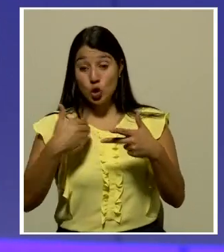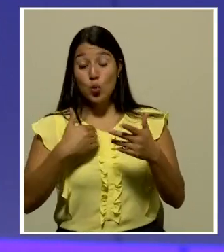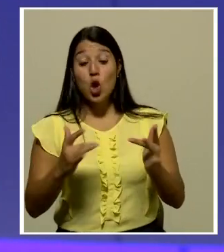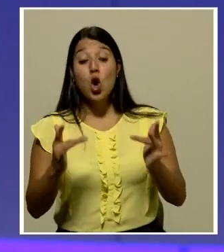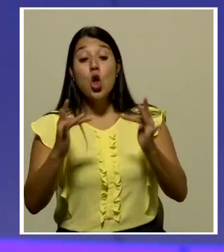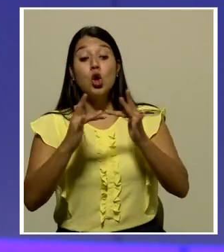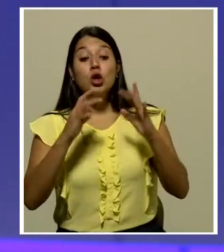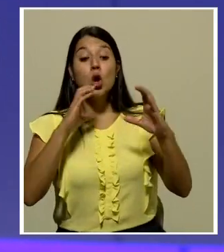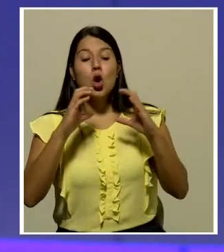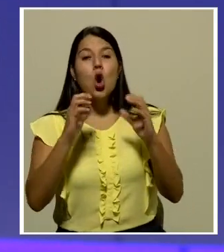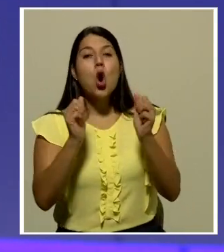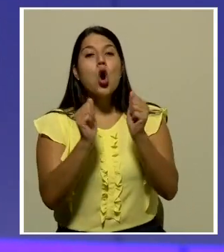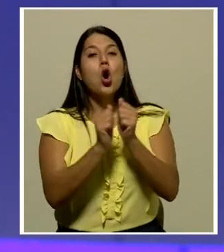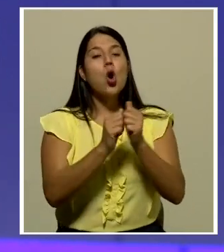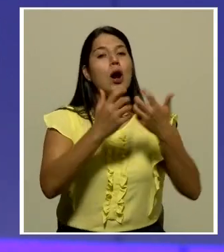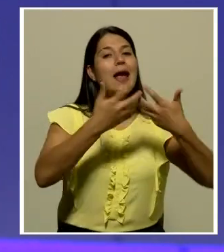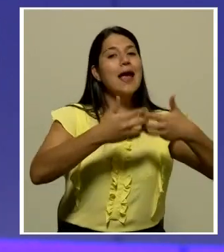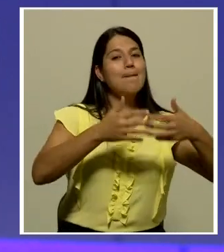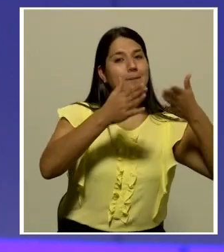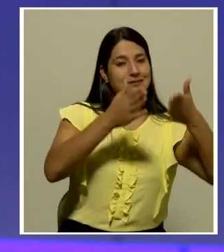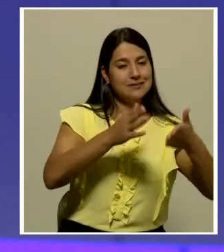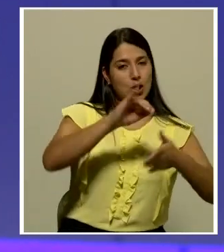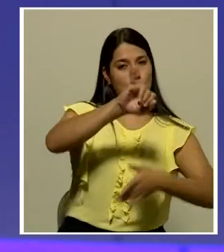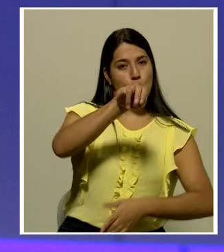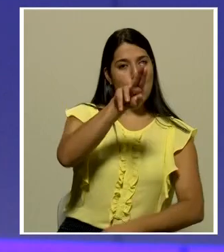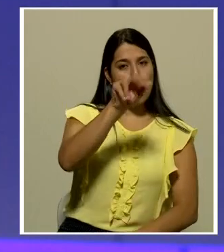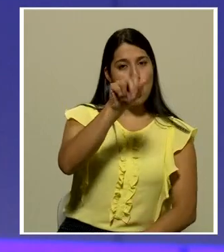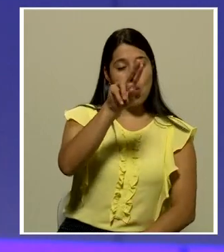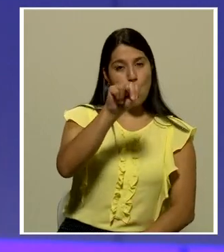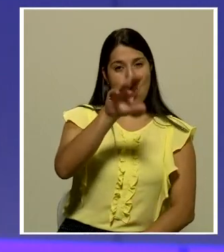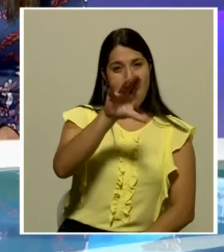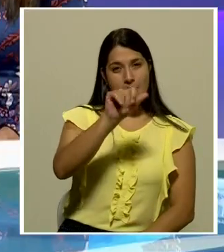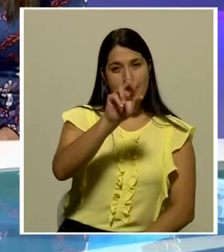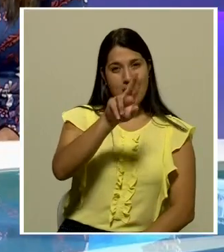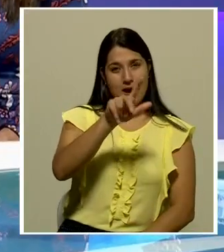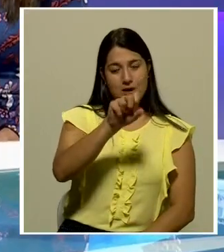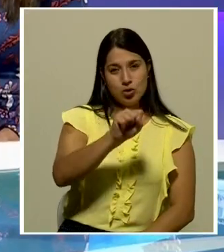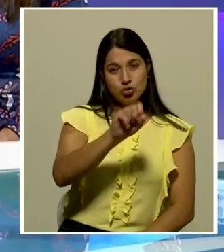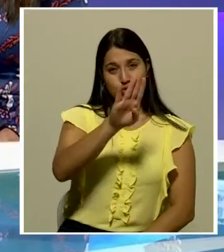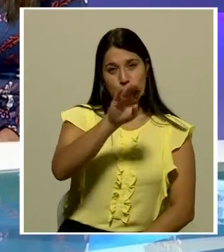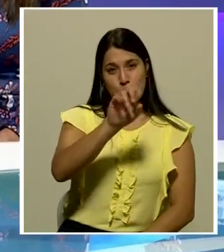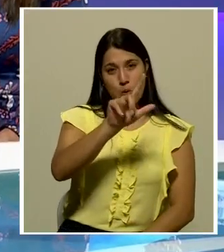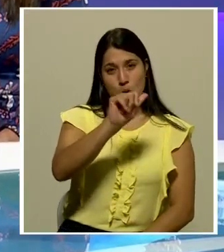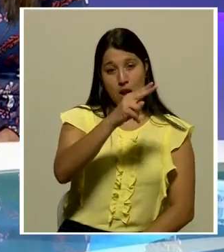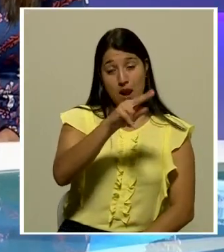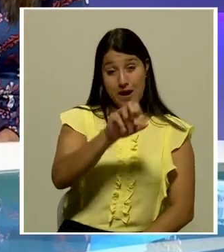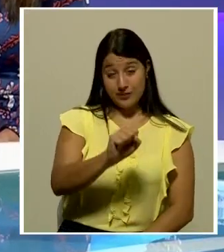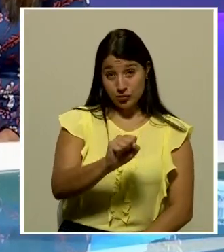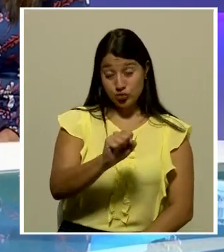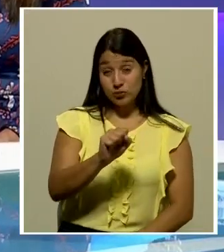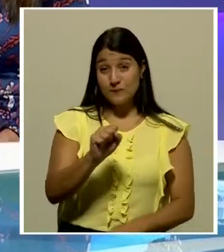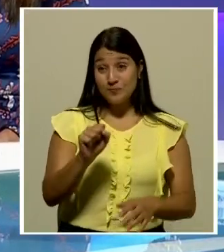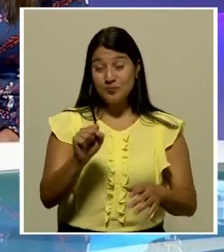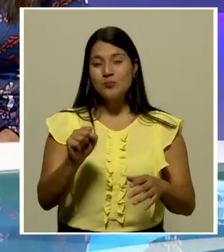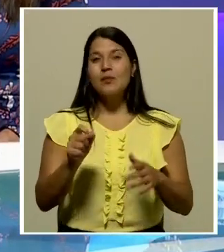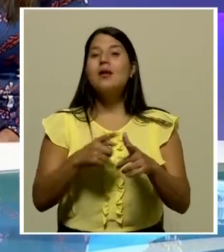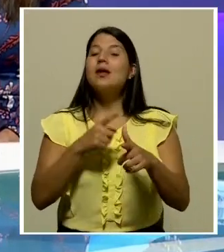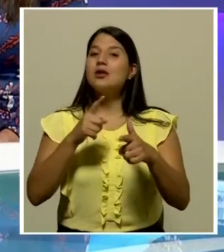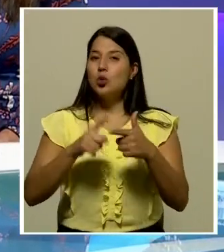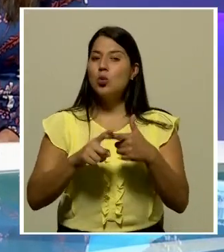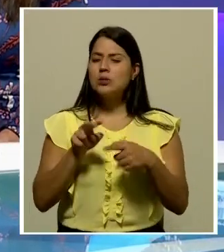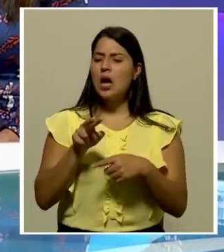de comunicaciones arrojó, por ejemplo, que entre Otto Guevara y el empresario Juan Carlos Bolaños